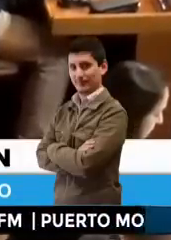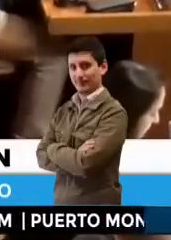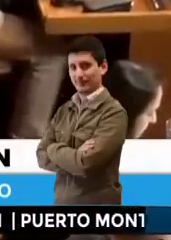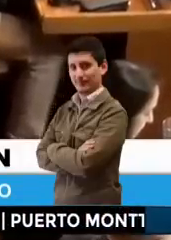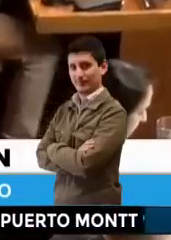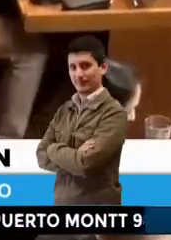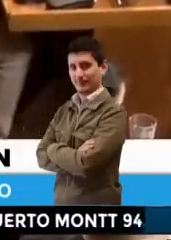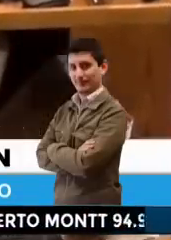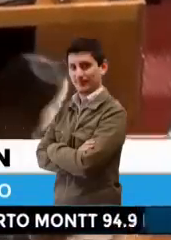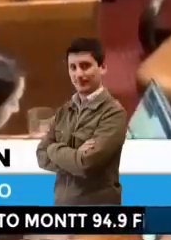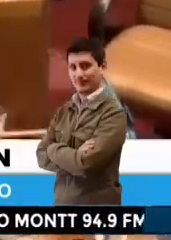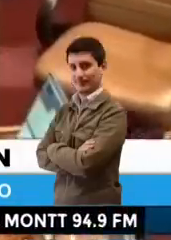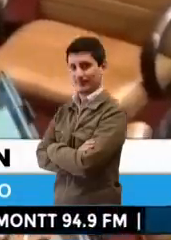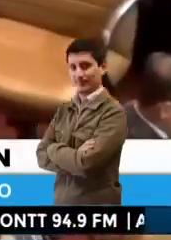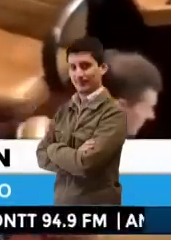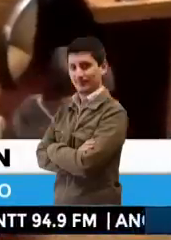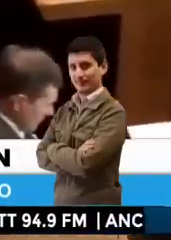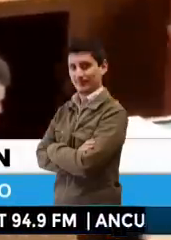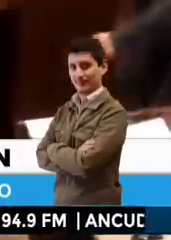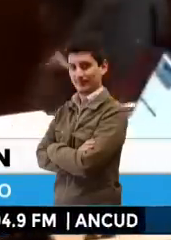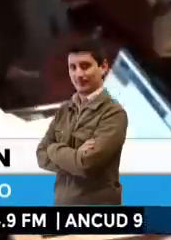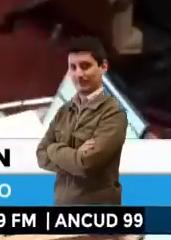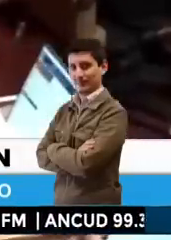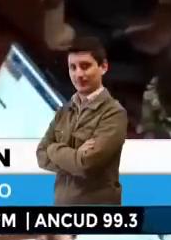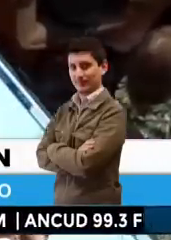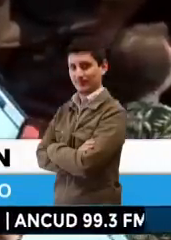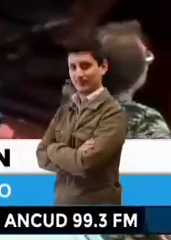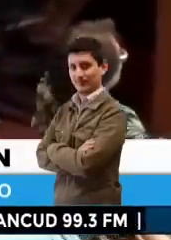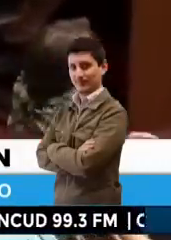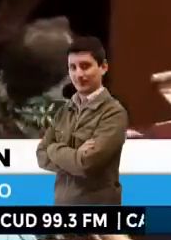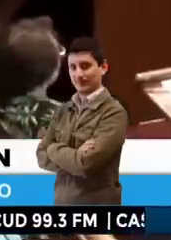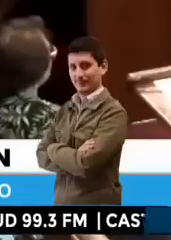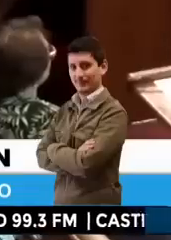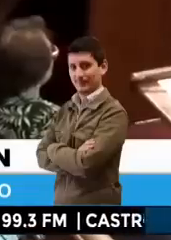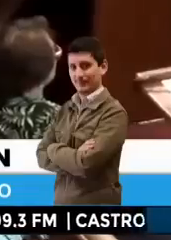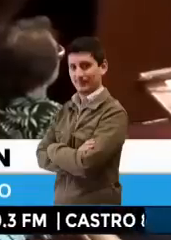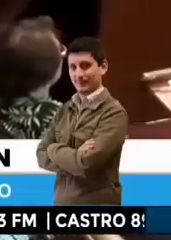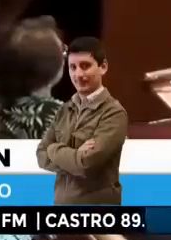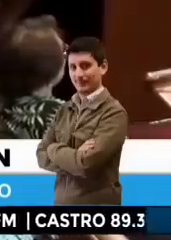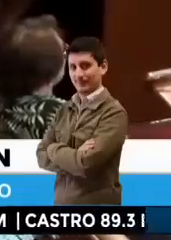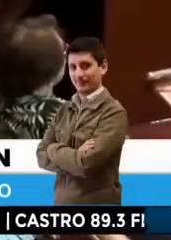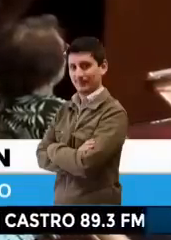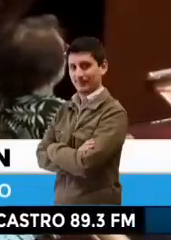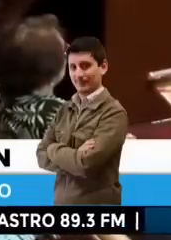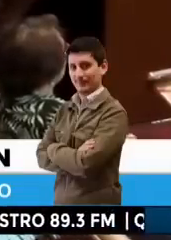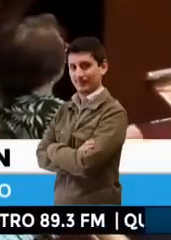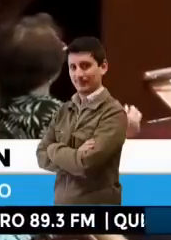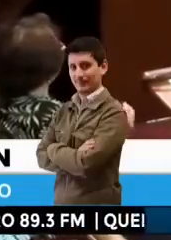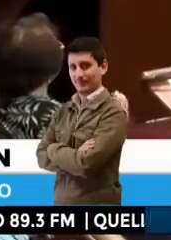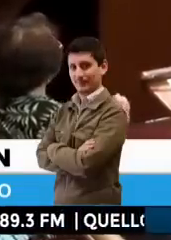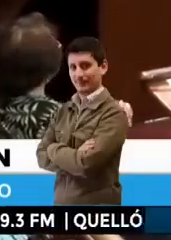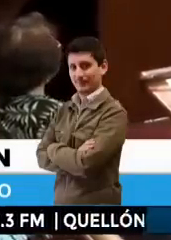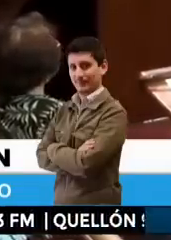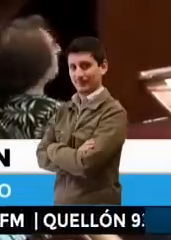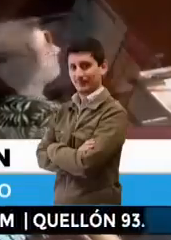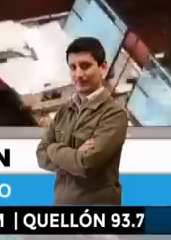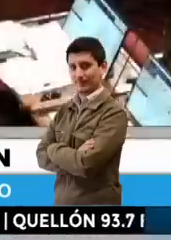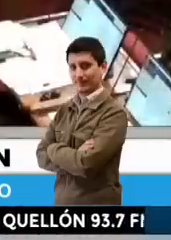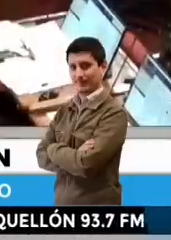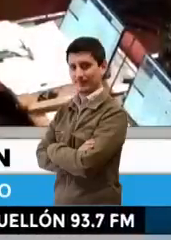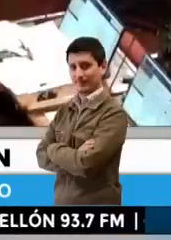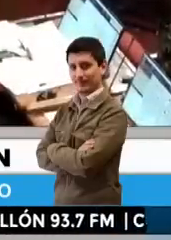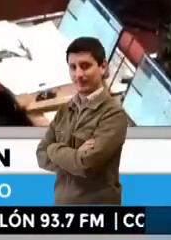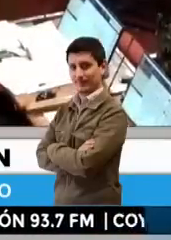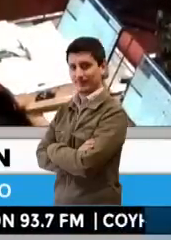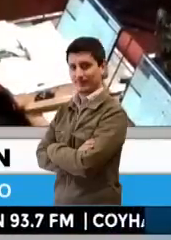ellos terminaron escuchando a otras personas, a las pymes, a los contadores auditores, y votaron como votaron. Oye, para terminar,